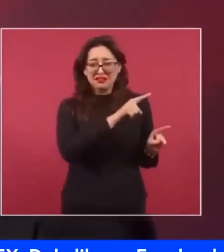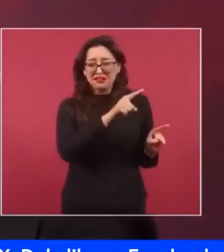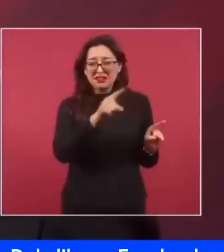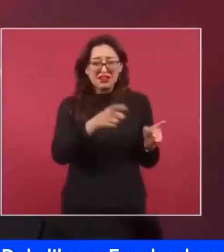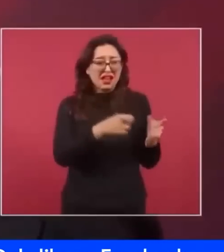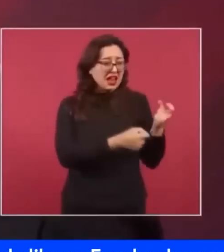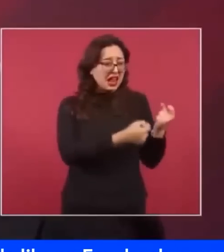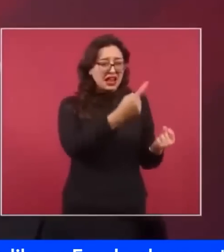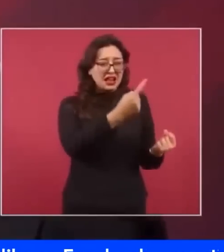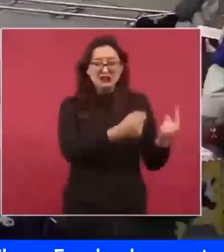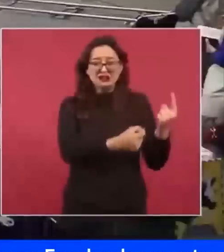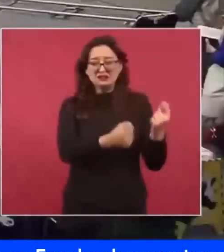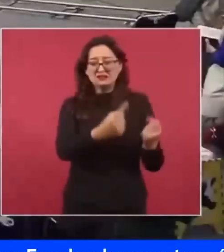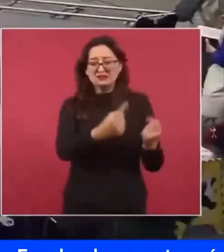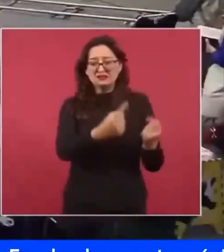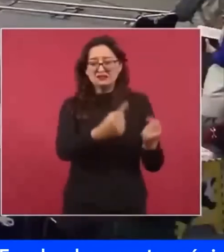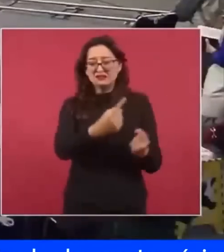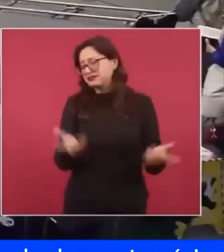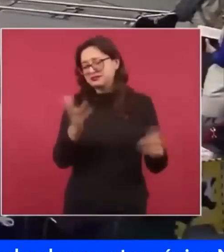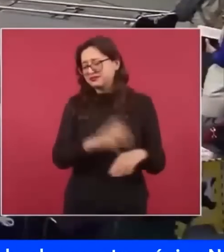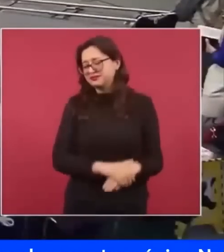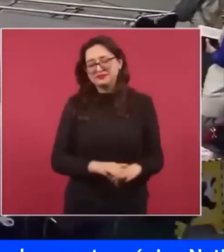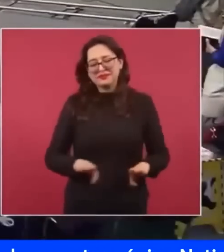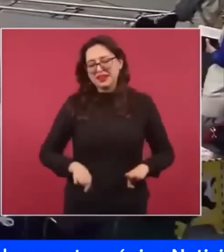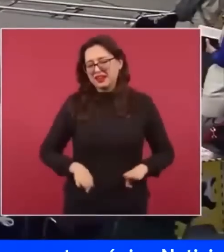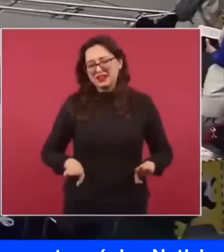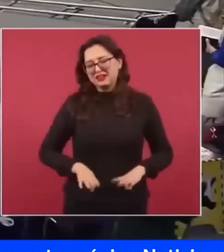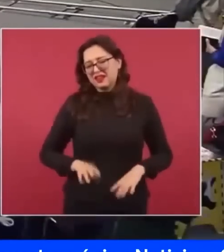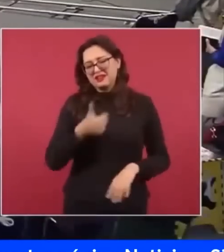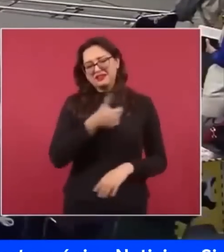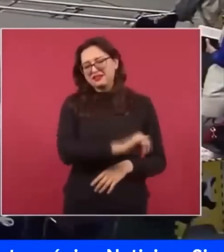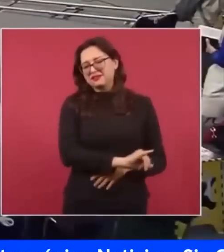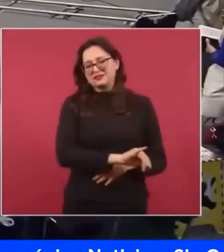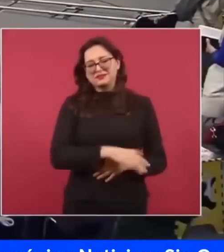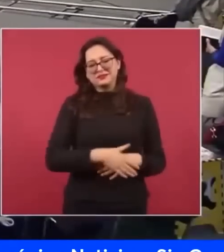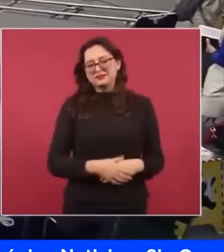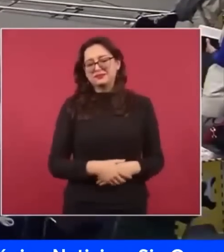pues como los hay en todas partes, pues,